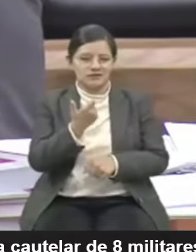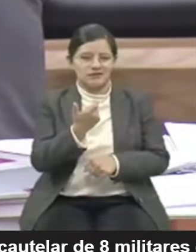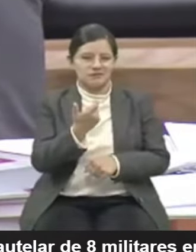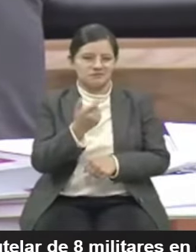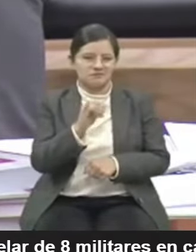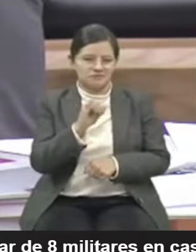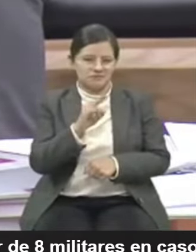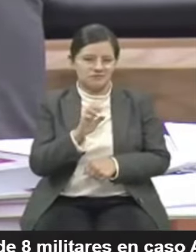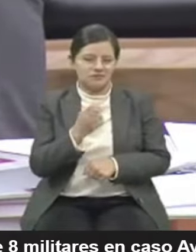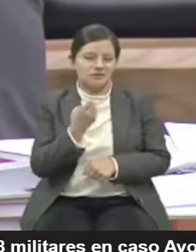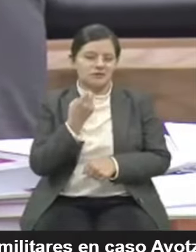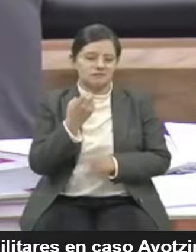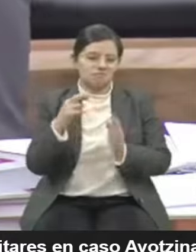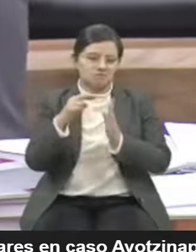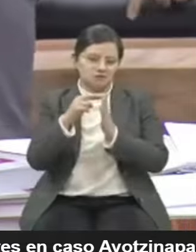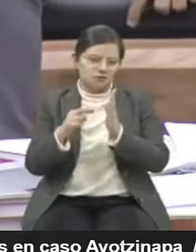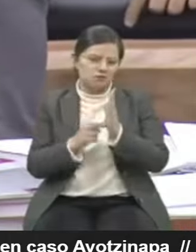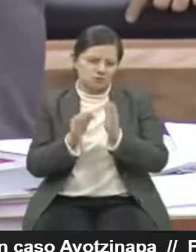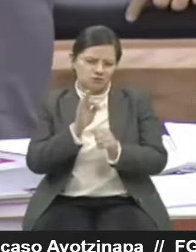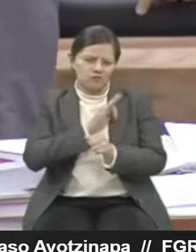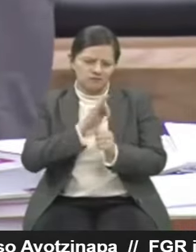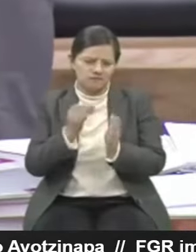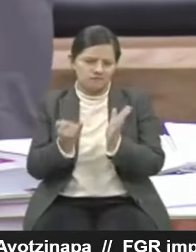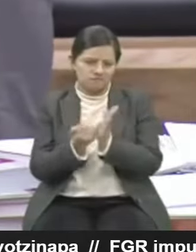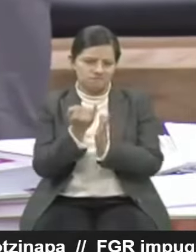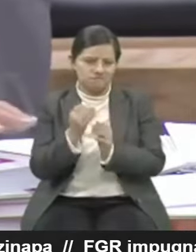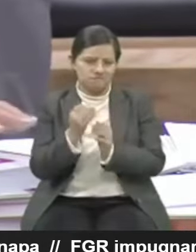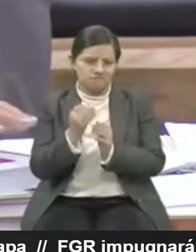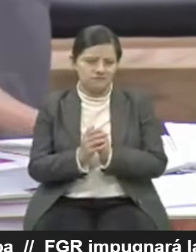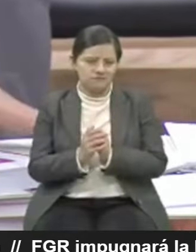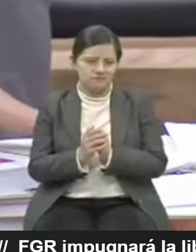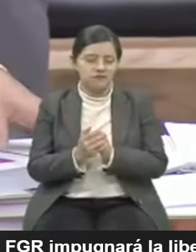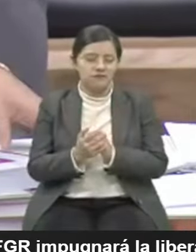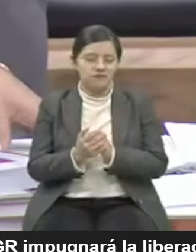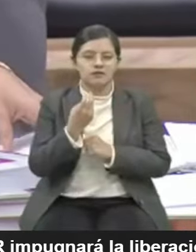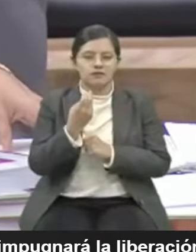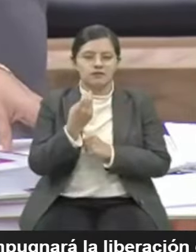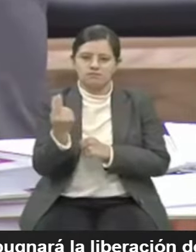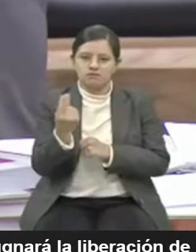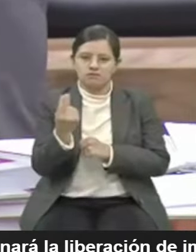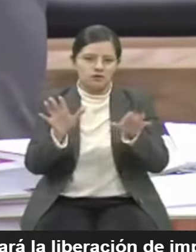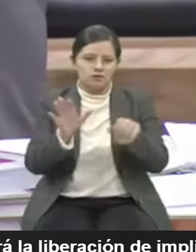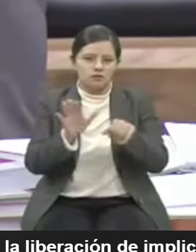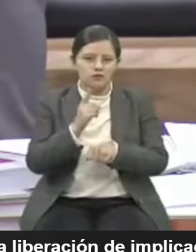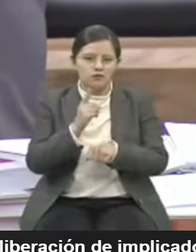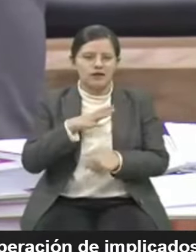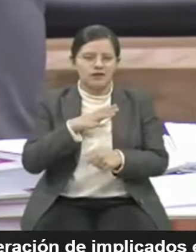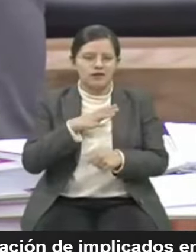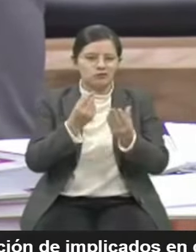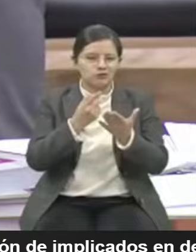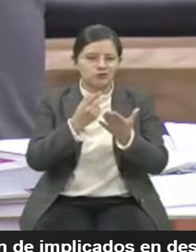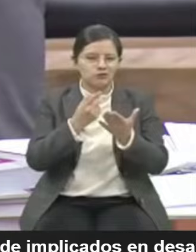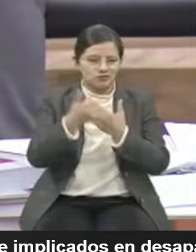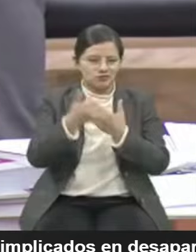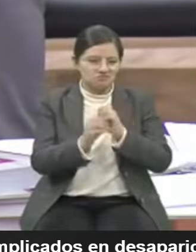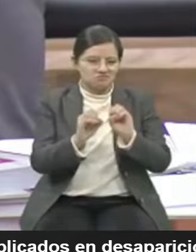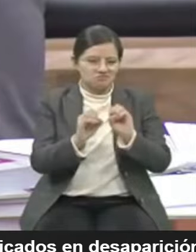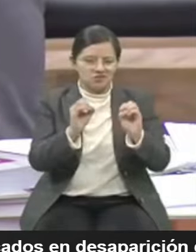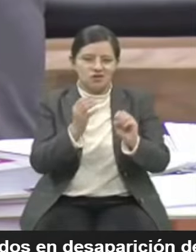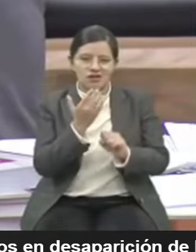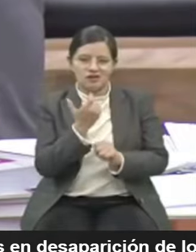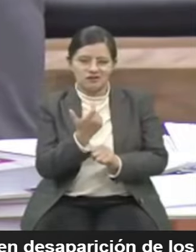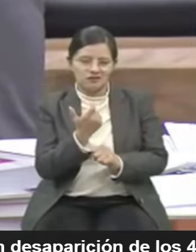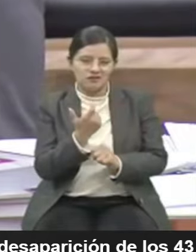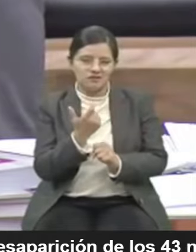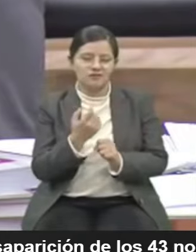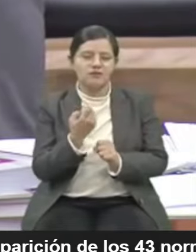INE que se va a poner así y tenemos que dejar esta Claridad porque sí hay muchas partidas en cero Y entonces hay que